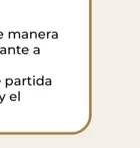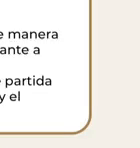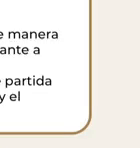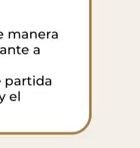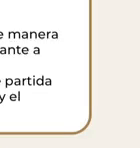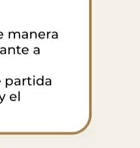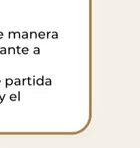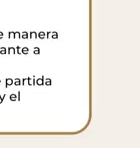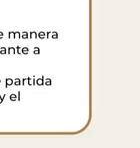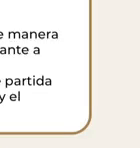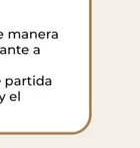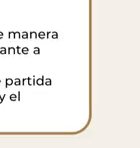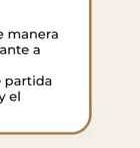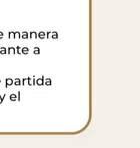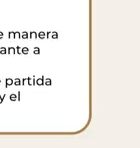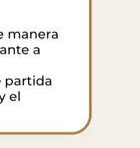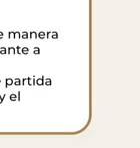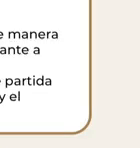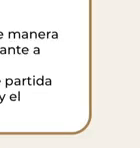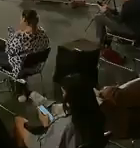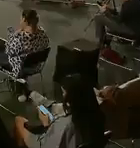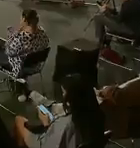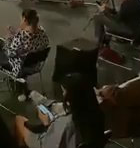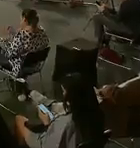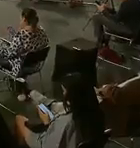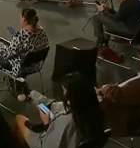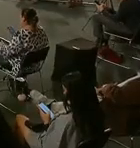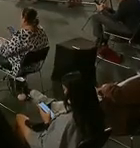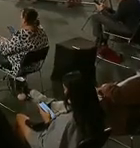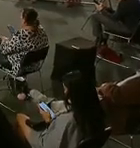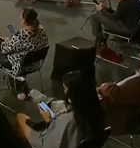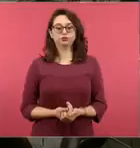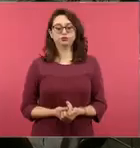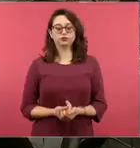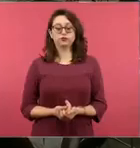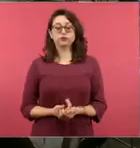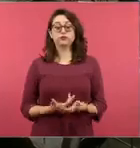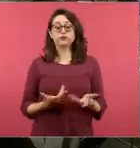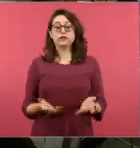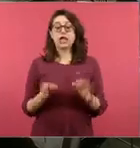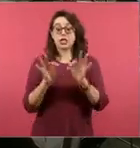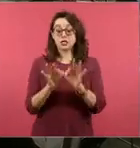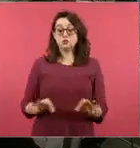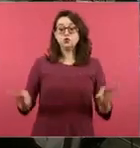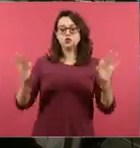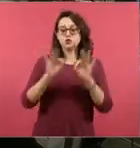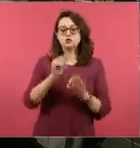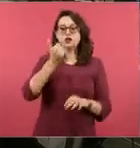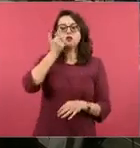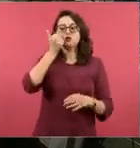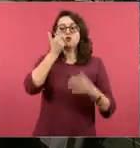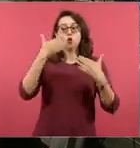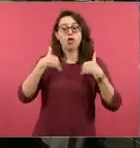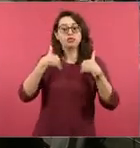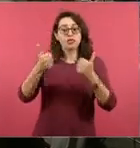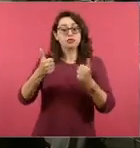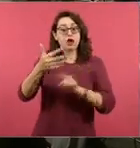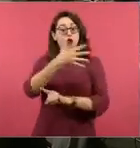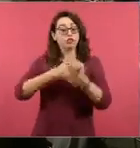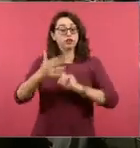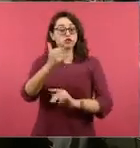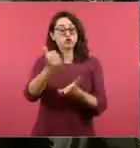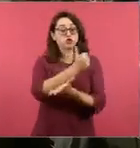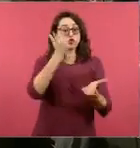país. Buscamos también dejar esta descentralización. Procuramos que haya una sensibilización de manera permanente, invitando a nuestros